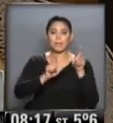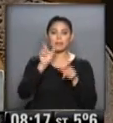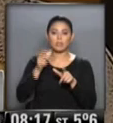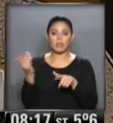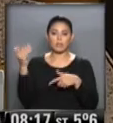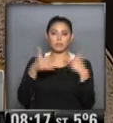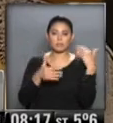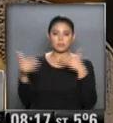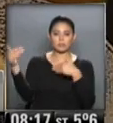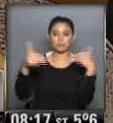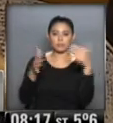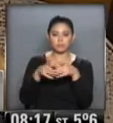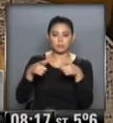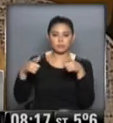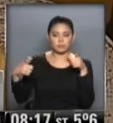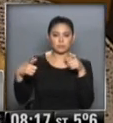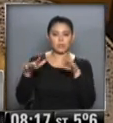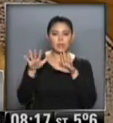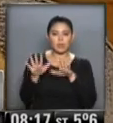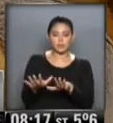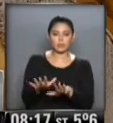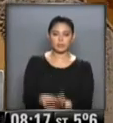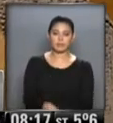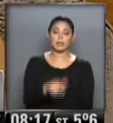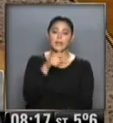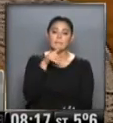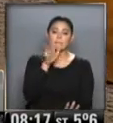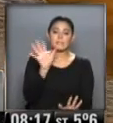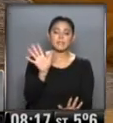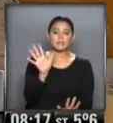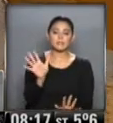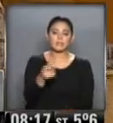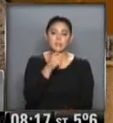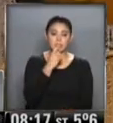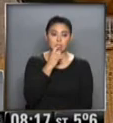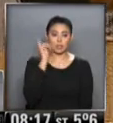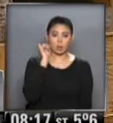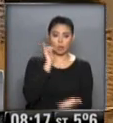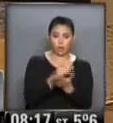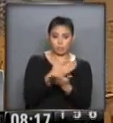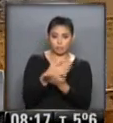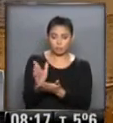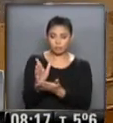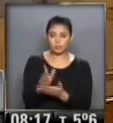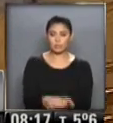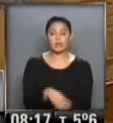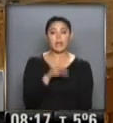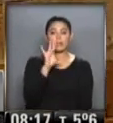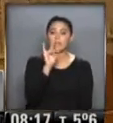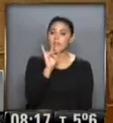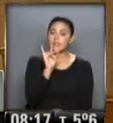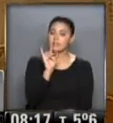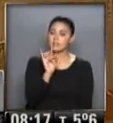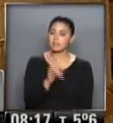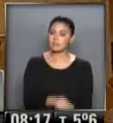que va llegando aquí, y calculamos que ante una decisión judicial me parece que va a ser difícil